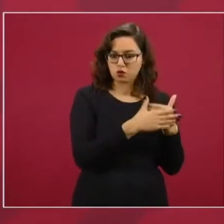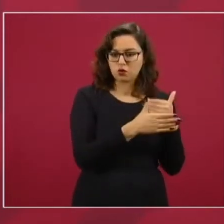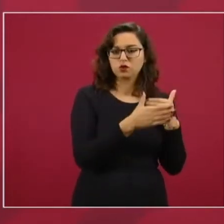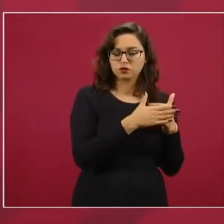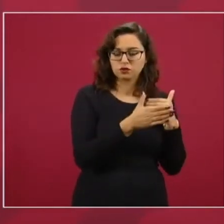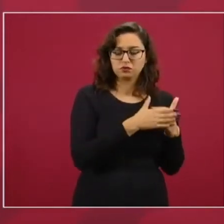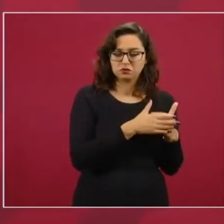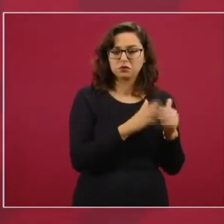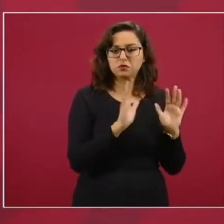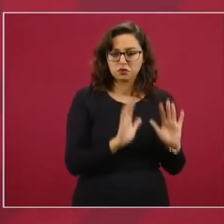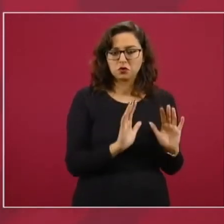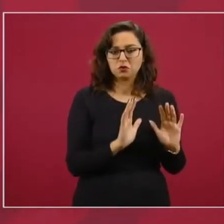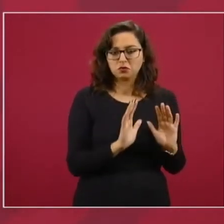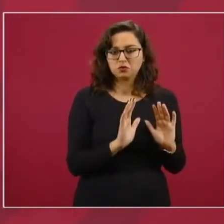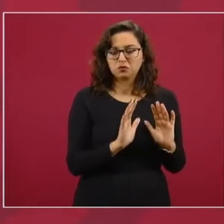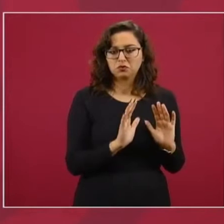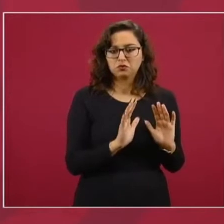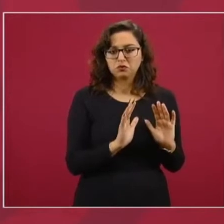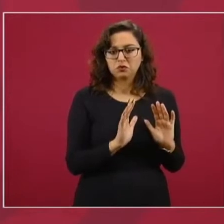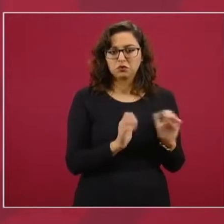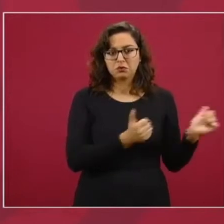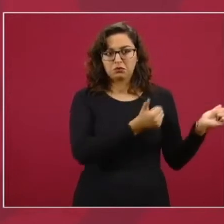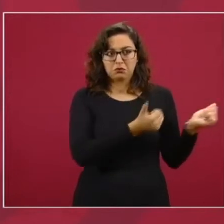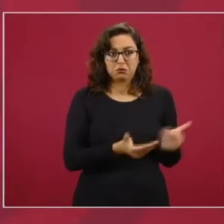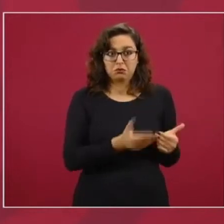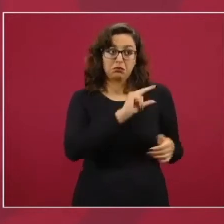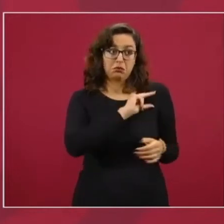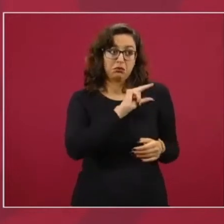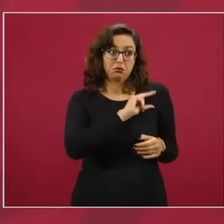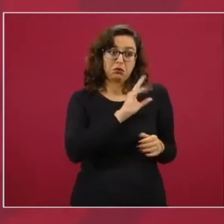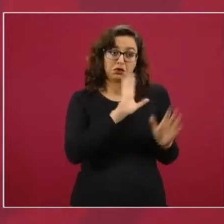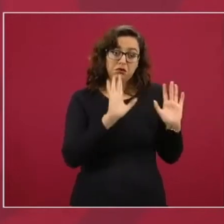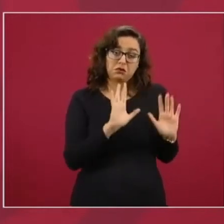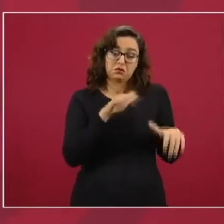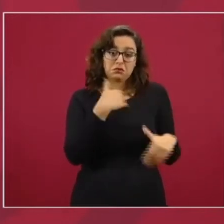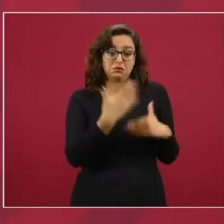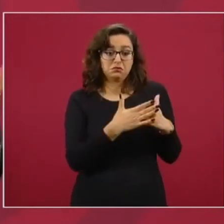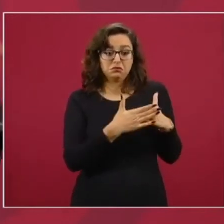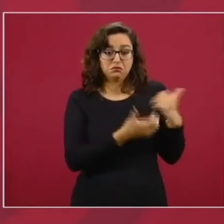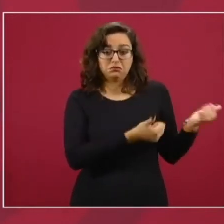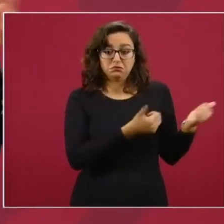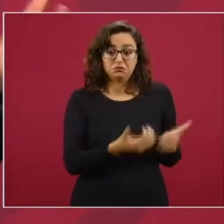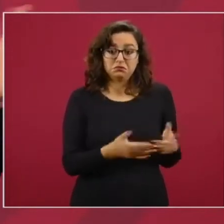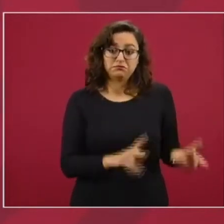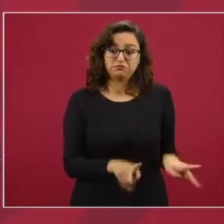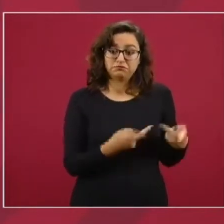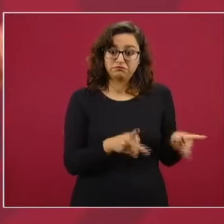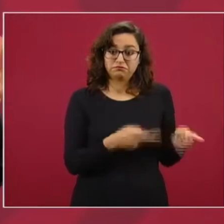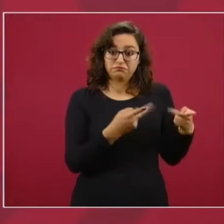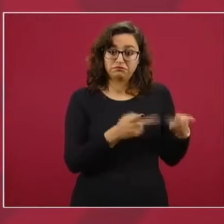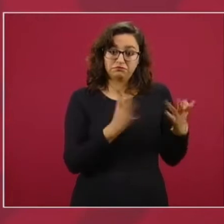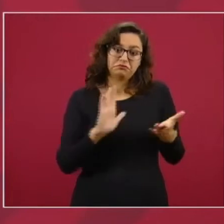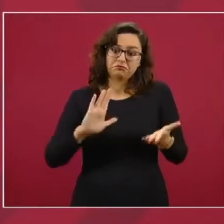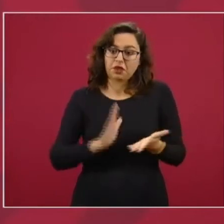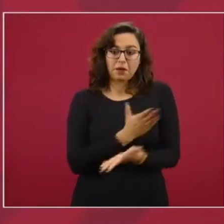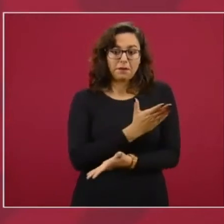la vacuna muy probablemente ya la haya traído las empresas farmacéuticas que la venden al sector privado, pero